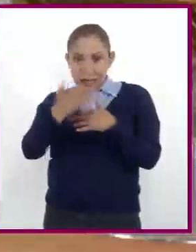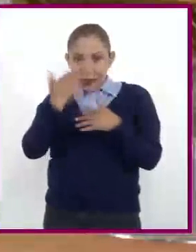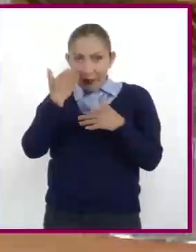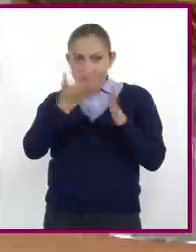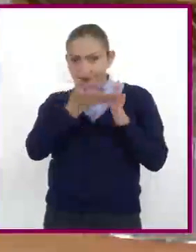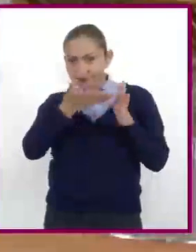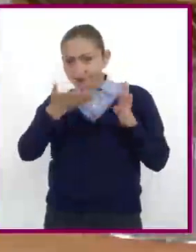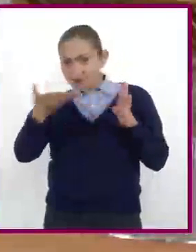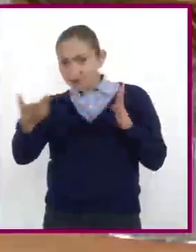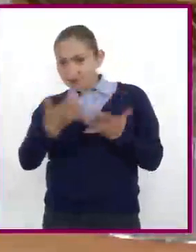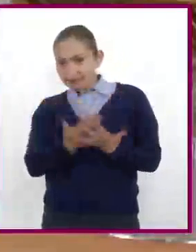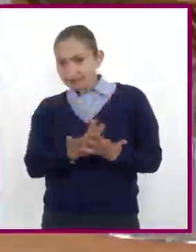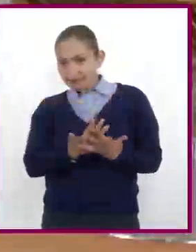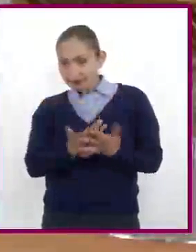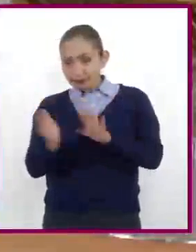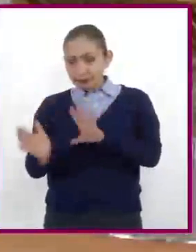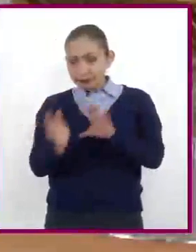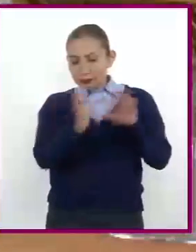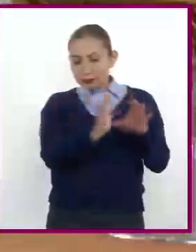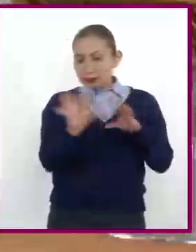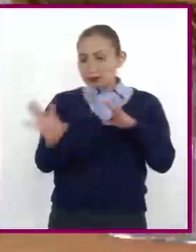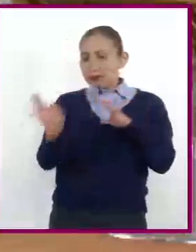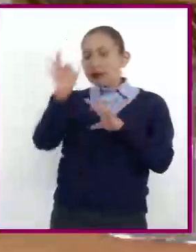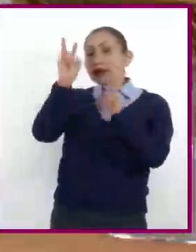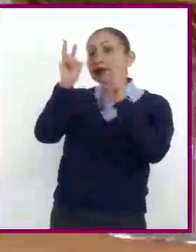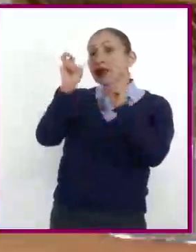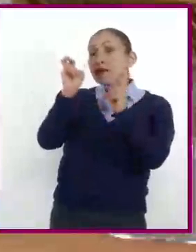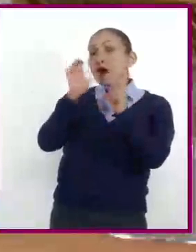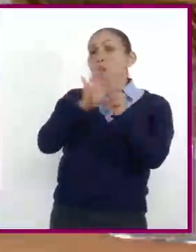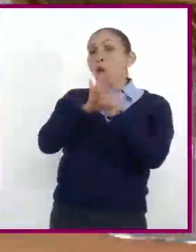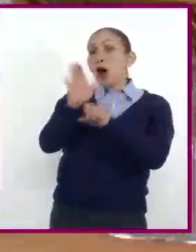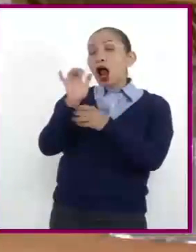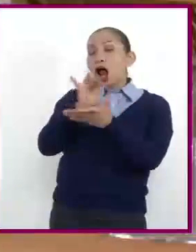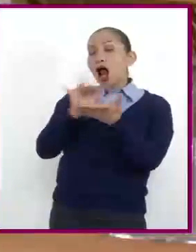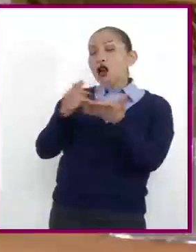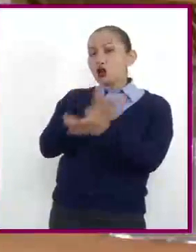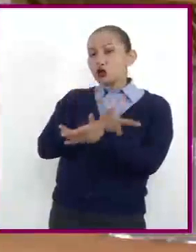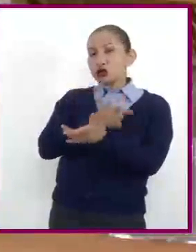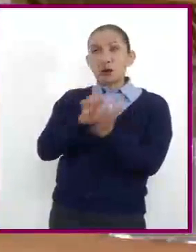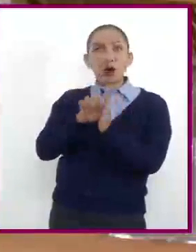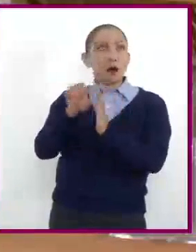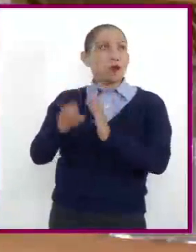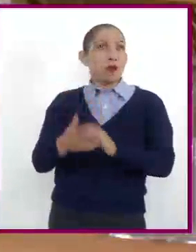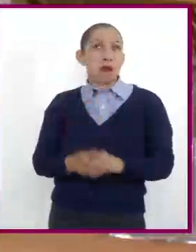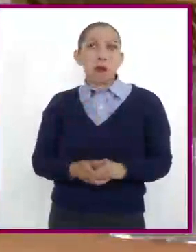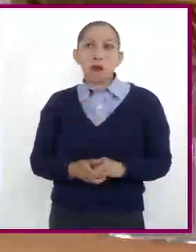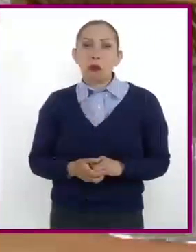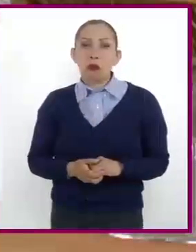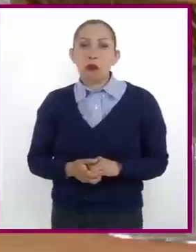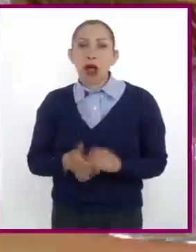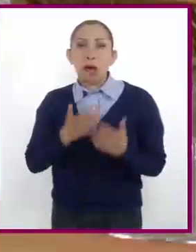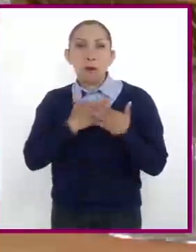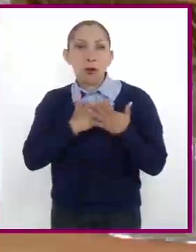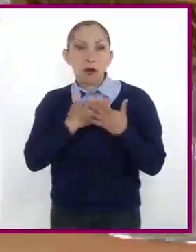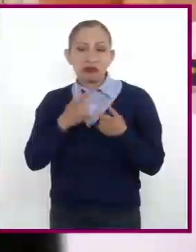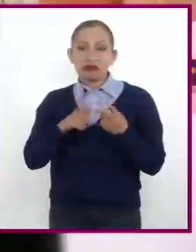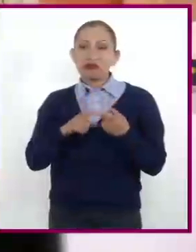el tiempo de marinado, elegimos el tema literario que más nos guste, como el